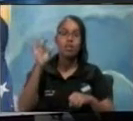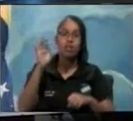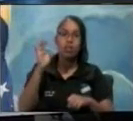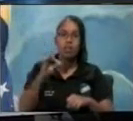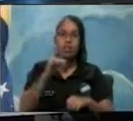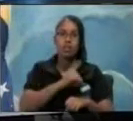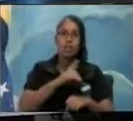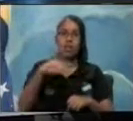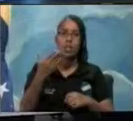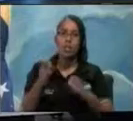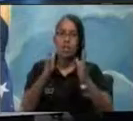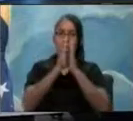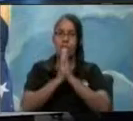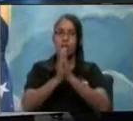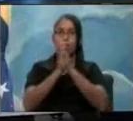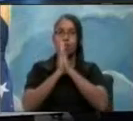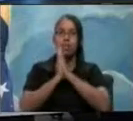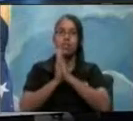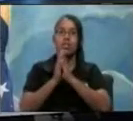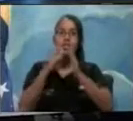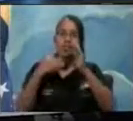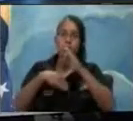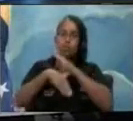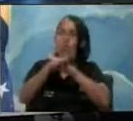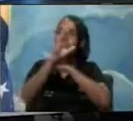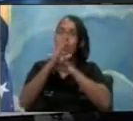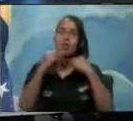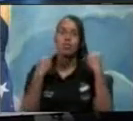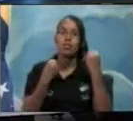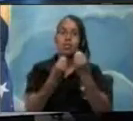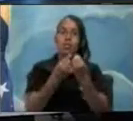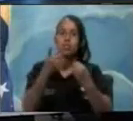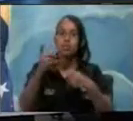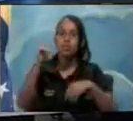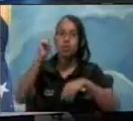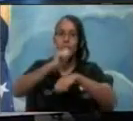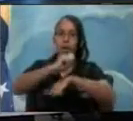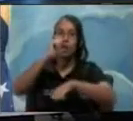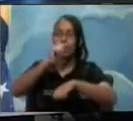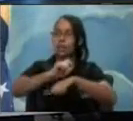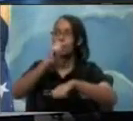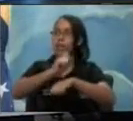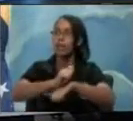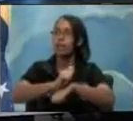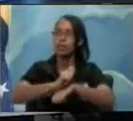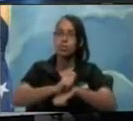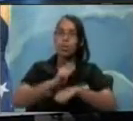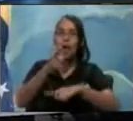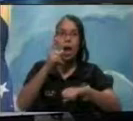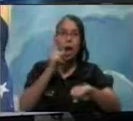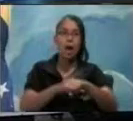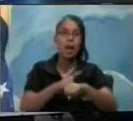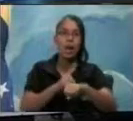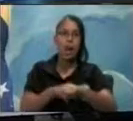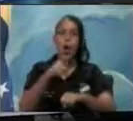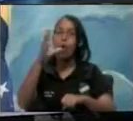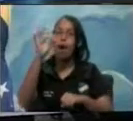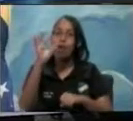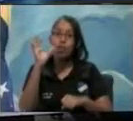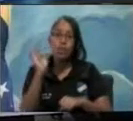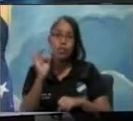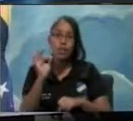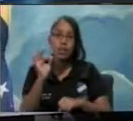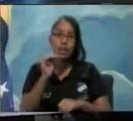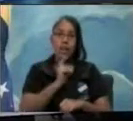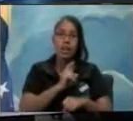de la oración. Subían juntos al templo a la hora novena,